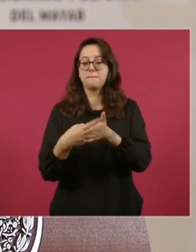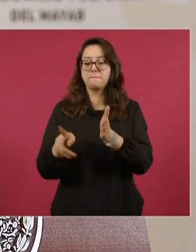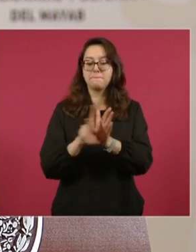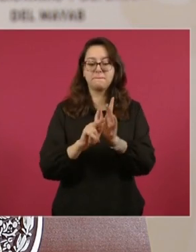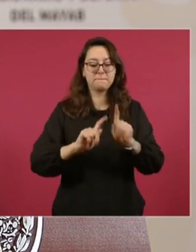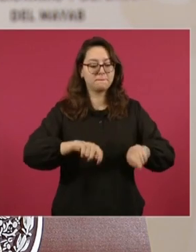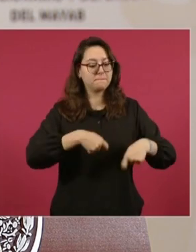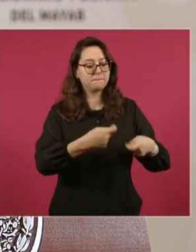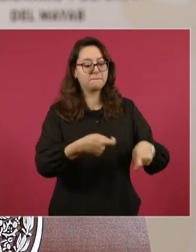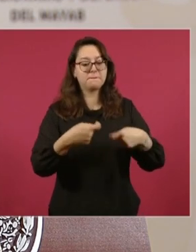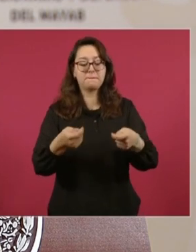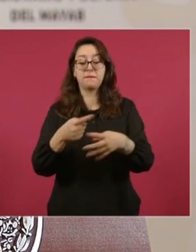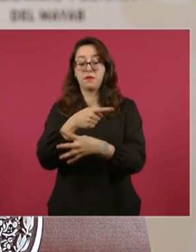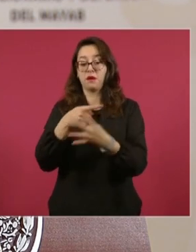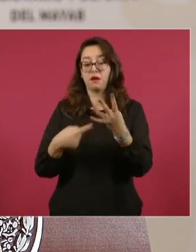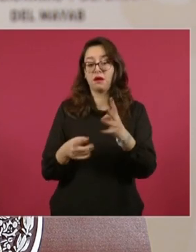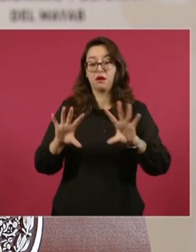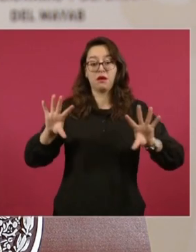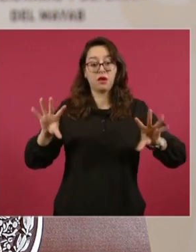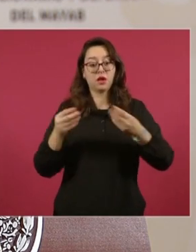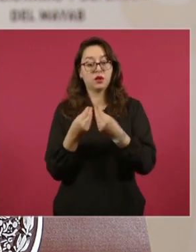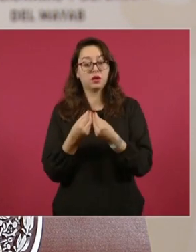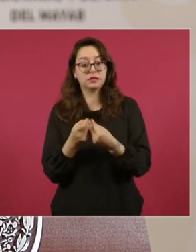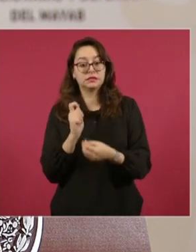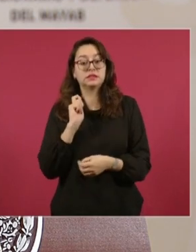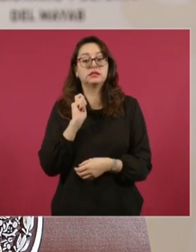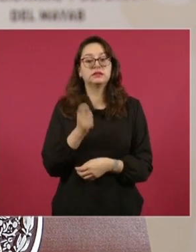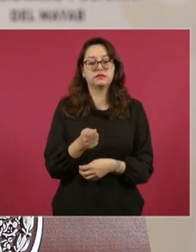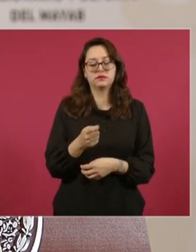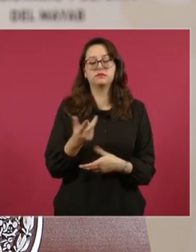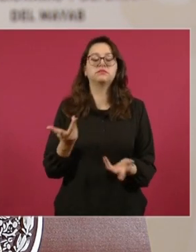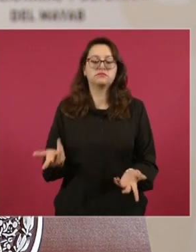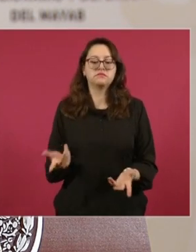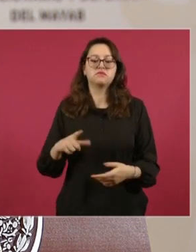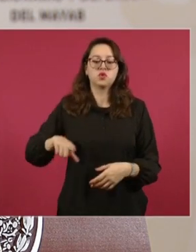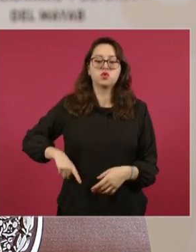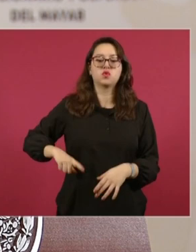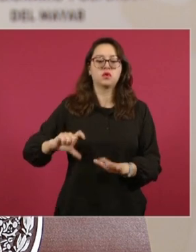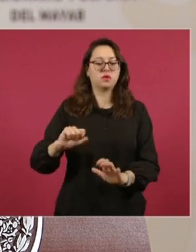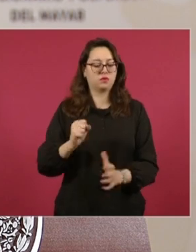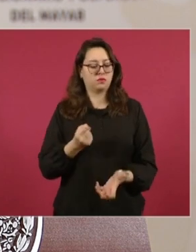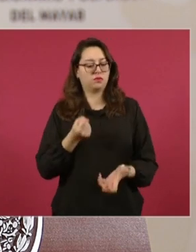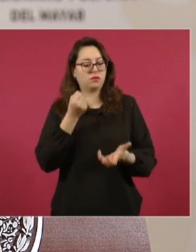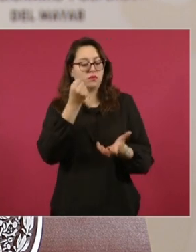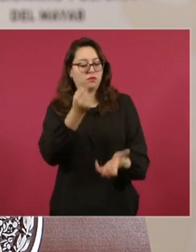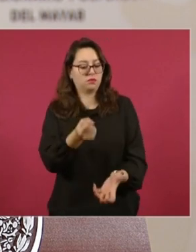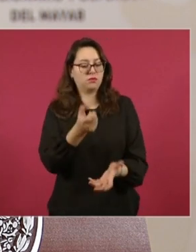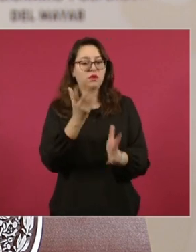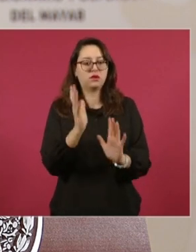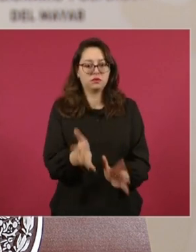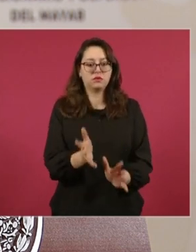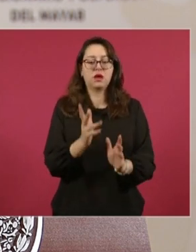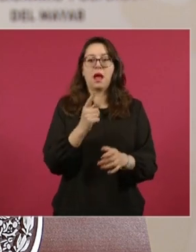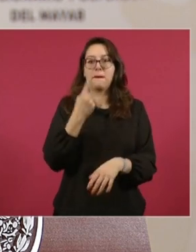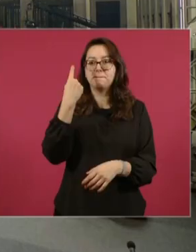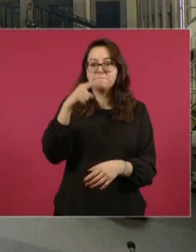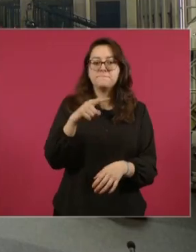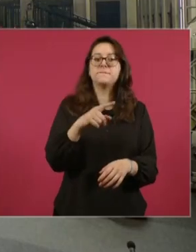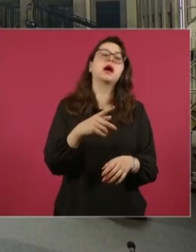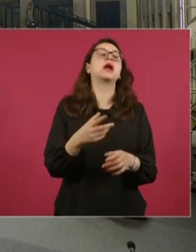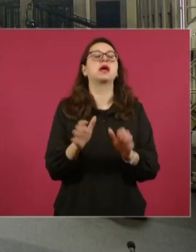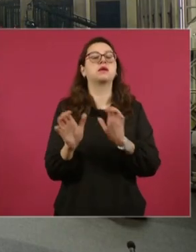estos cuatro puntos, hablan de las inversiones concluidas del proceso de contratación